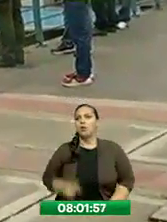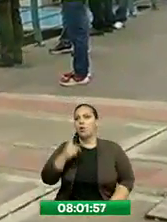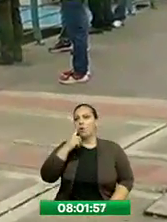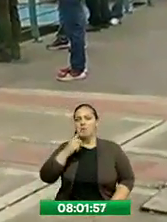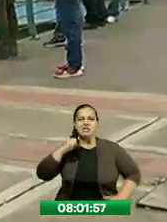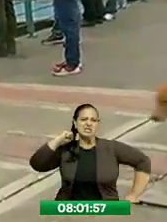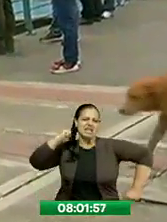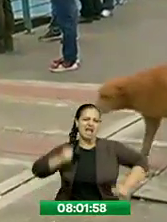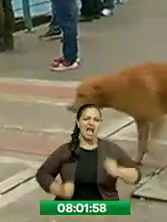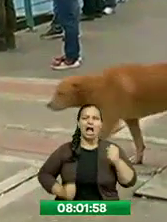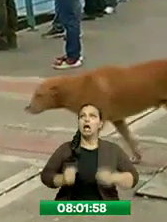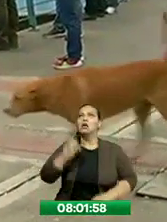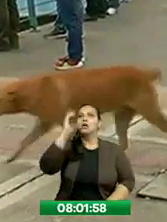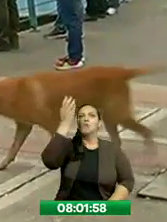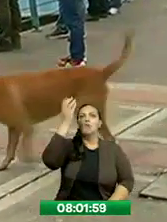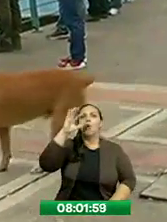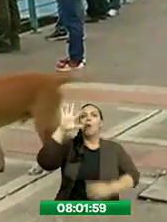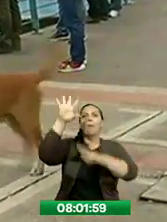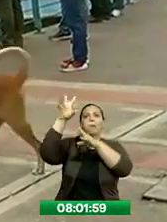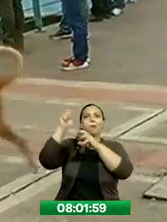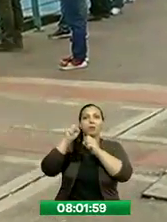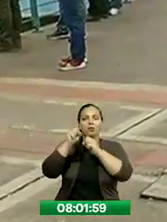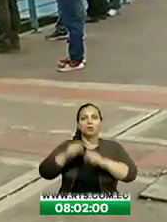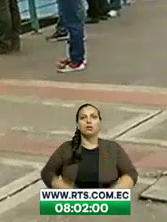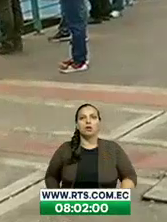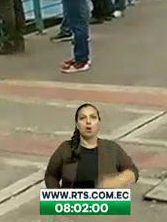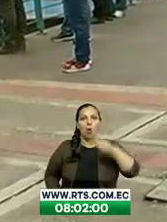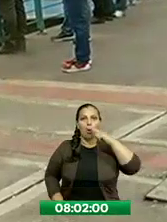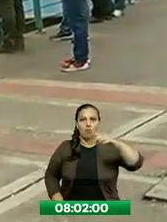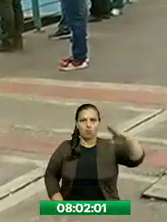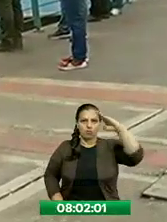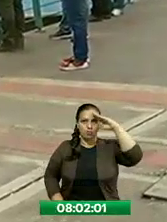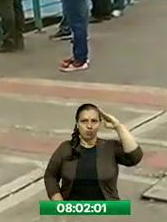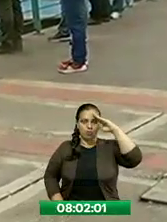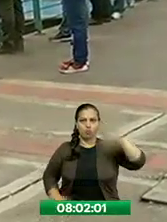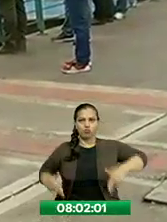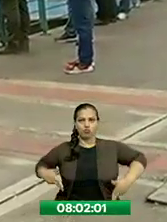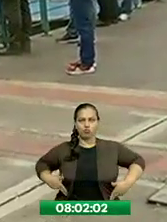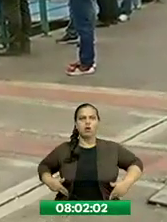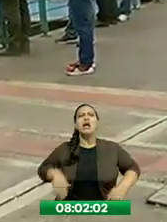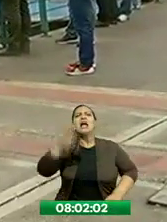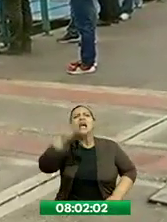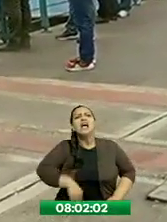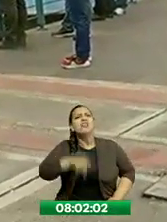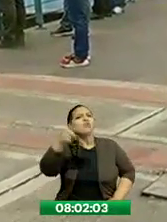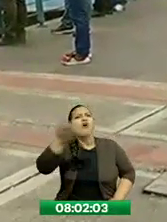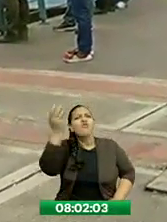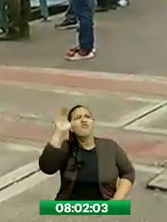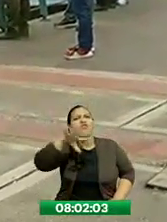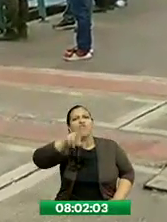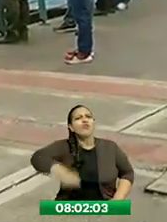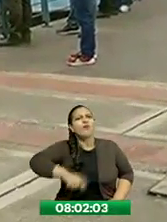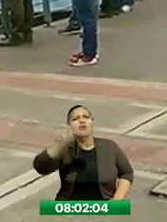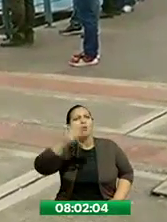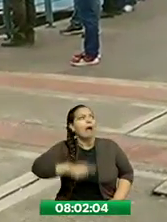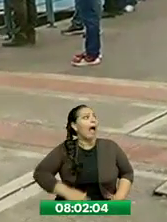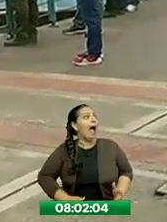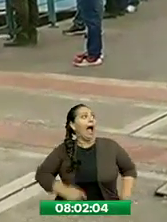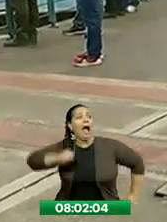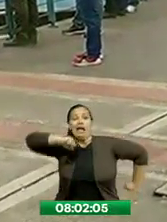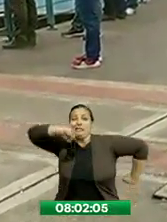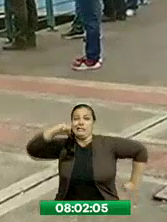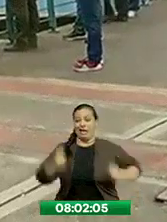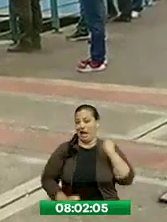uno de los guardias de seguridad, quien le llamó la atención a que devuelva lo sustraído. La persona aparentemente habría salido corriendo y